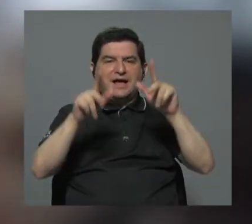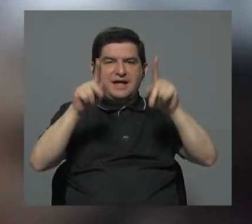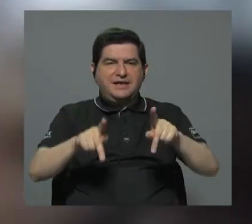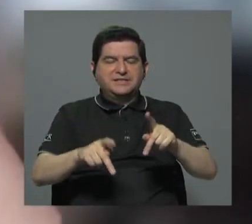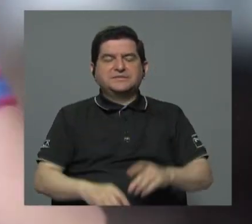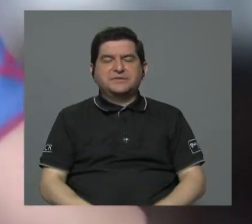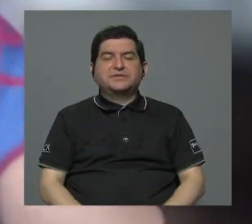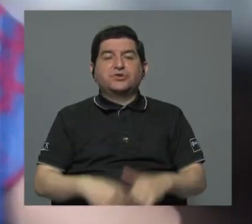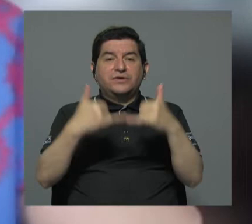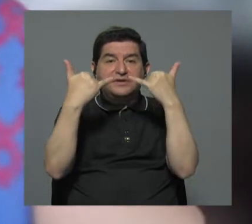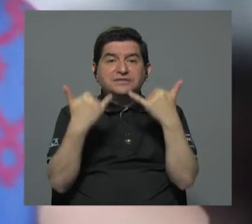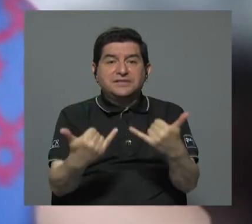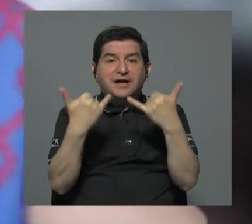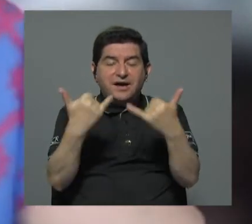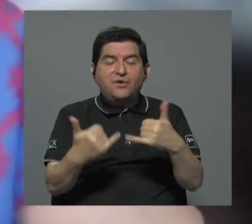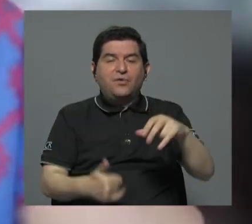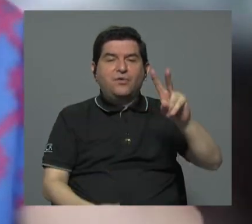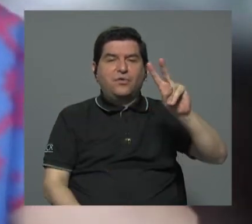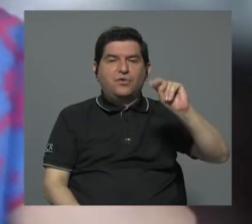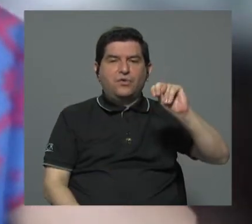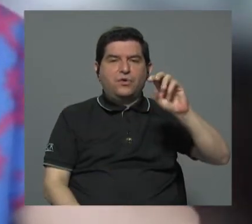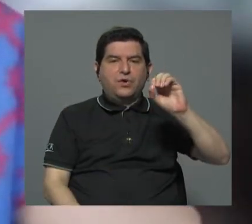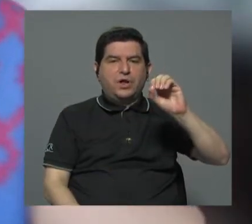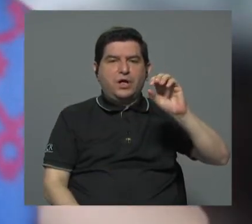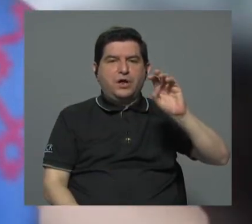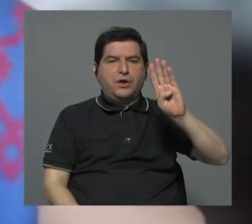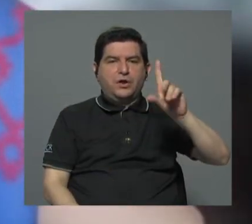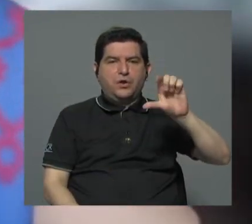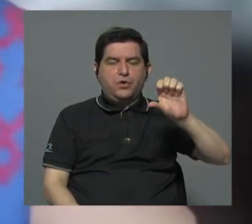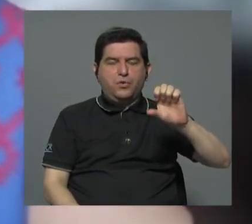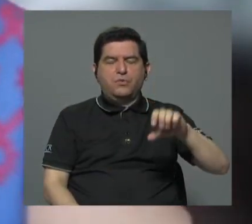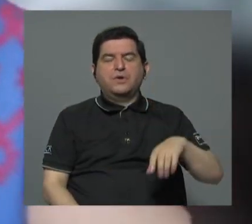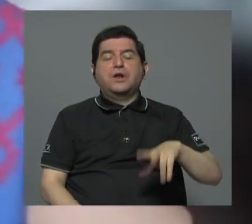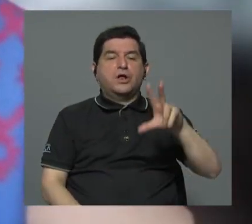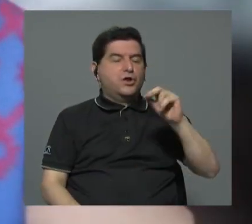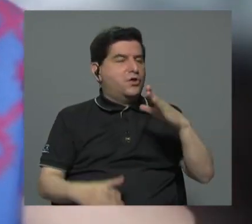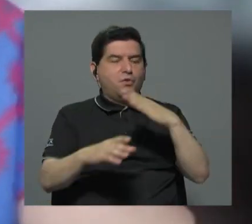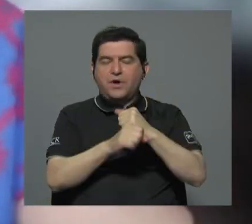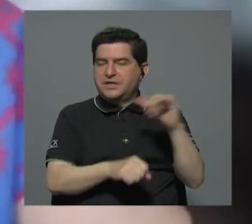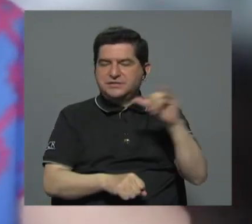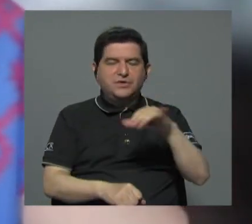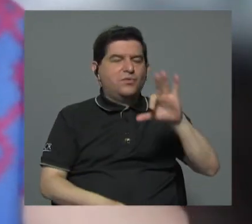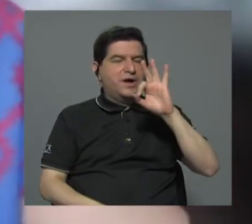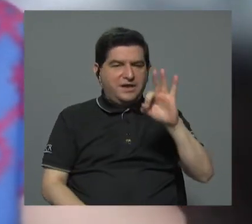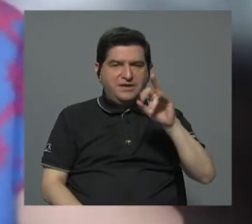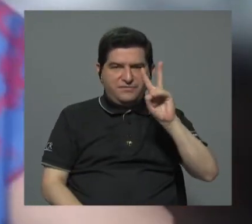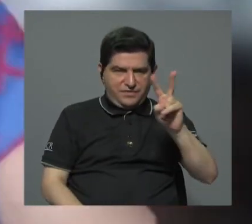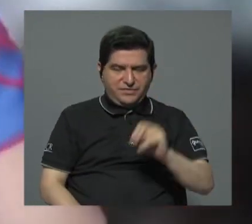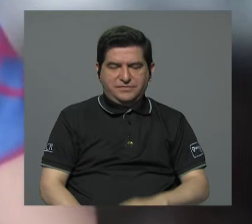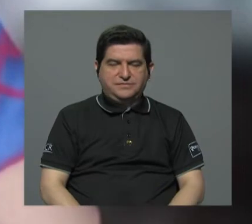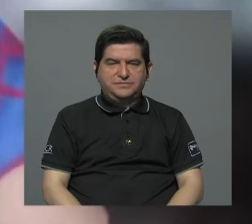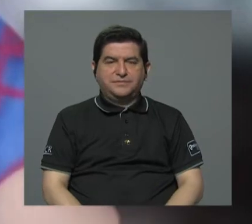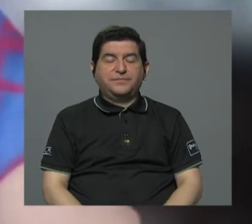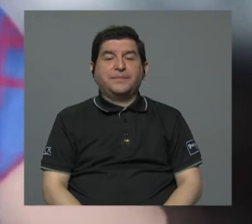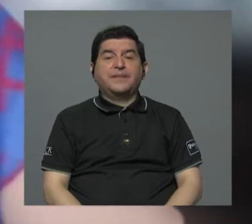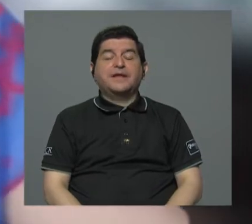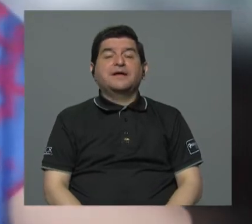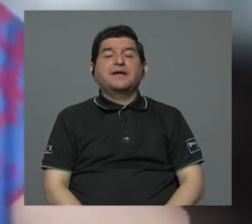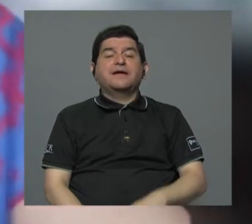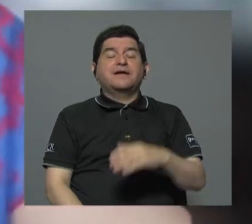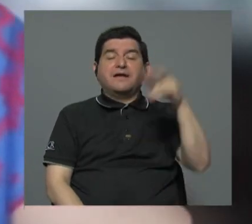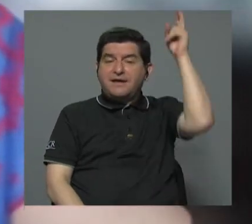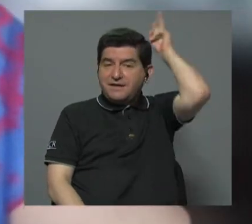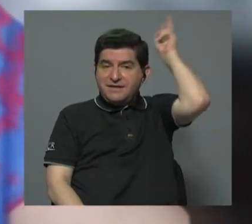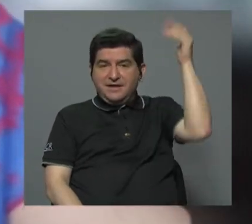va a convertir en noble, sobre la nobleza de sangre, cosa que no va a ser Felipe II. Pero bueno, en definitiva, los indígenas comienzan